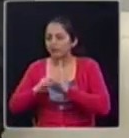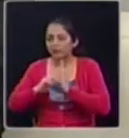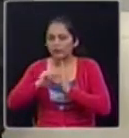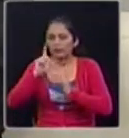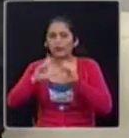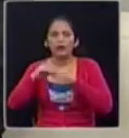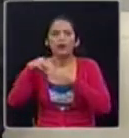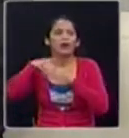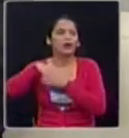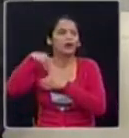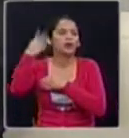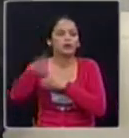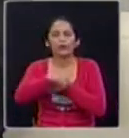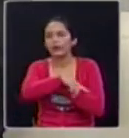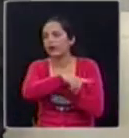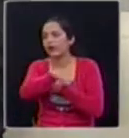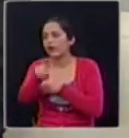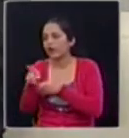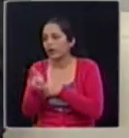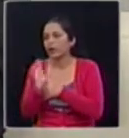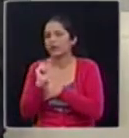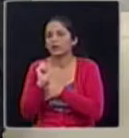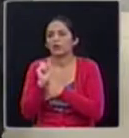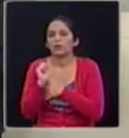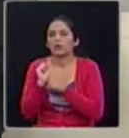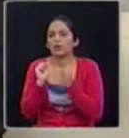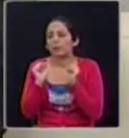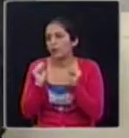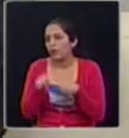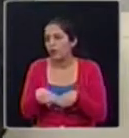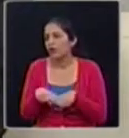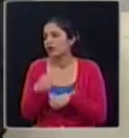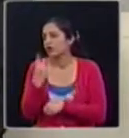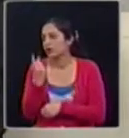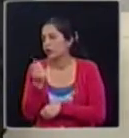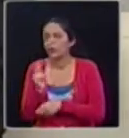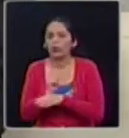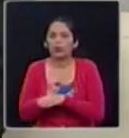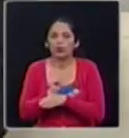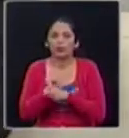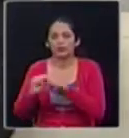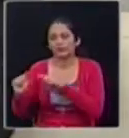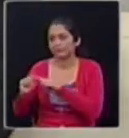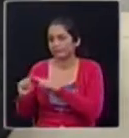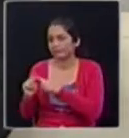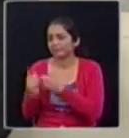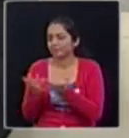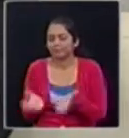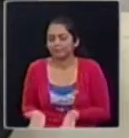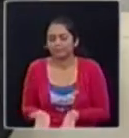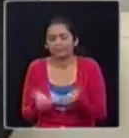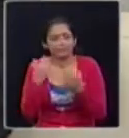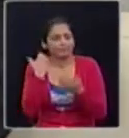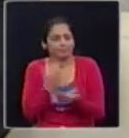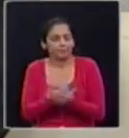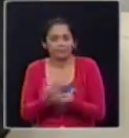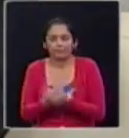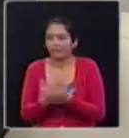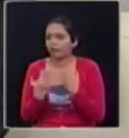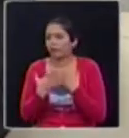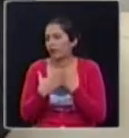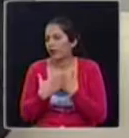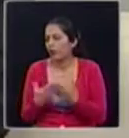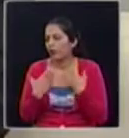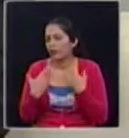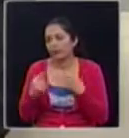muchos productos, de muchos bienes y servicios bajan. Por ende, esto le da un poco más de poder adquisitivo al